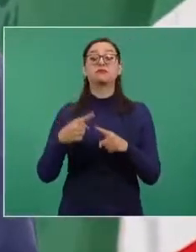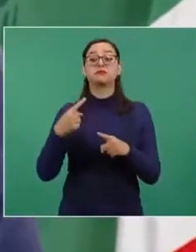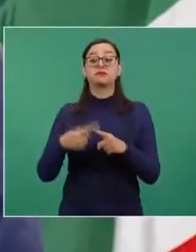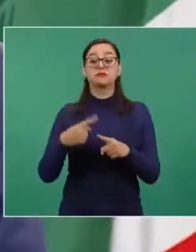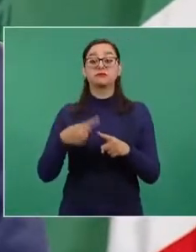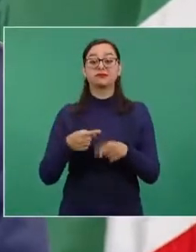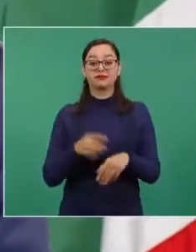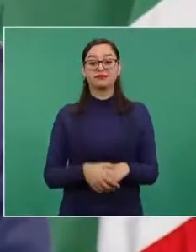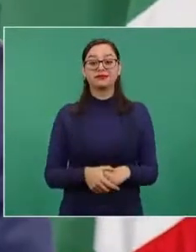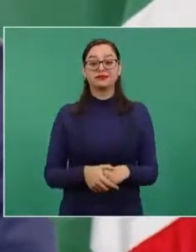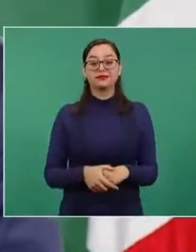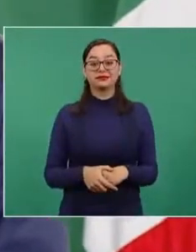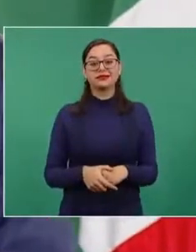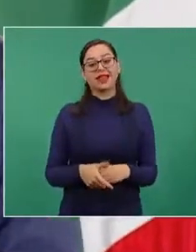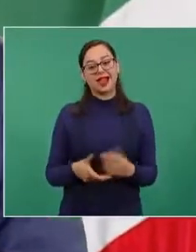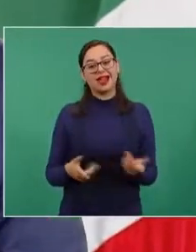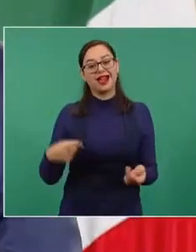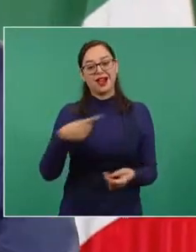de esos en donde